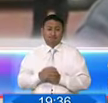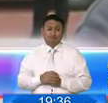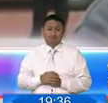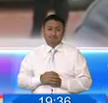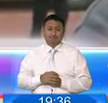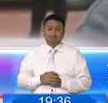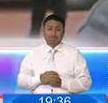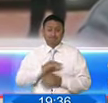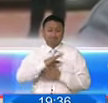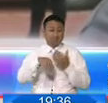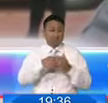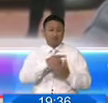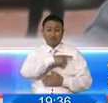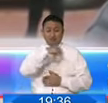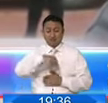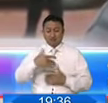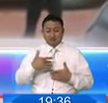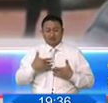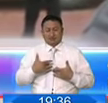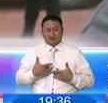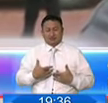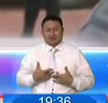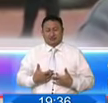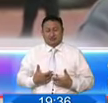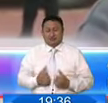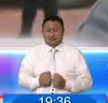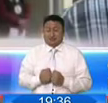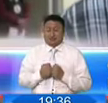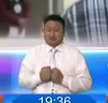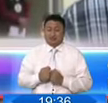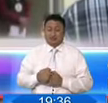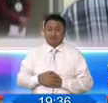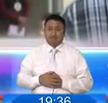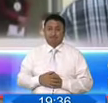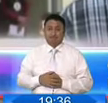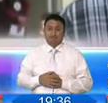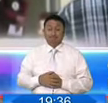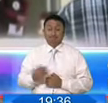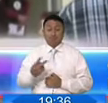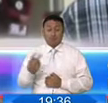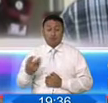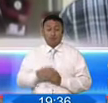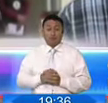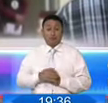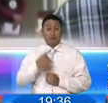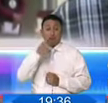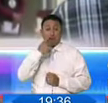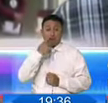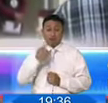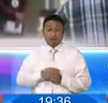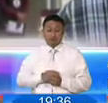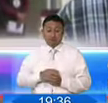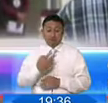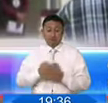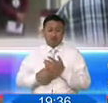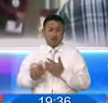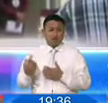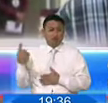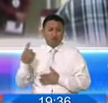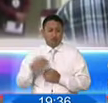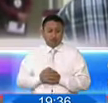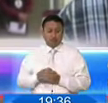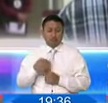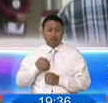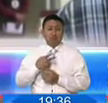y todos nosotros queremos y espesa tanto con padres de familia deja lejos ni mi